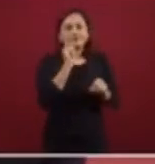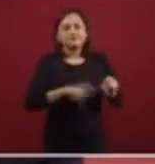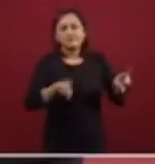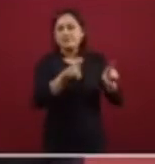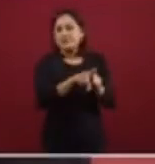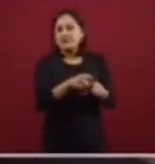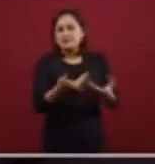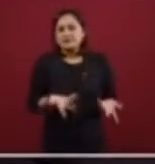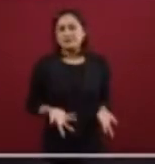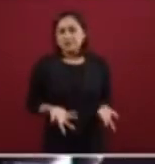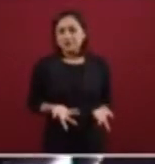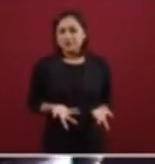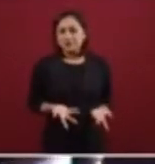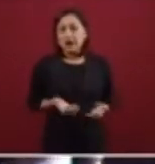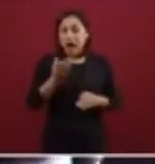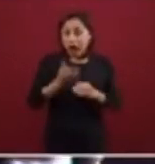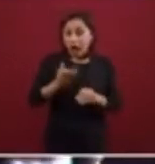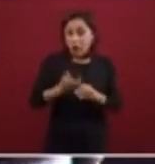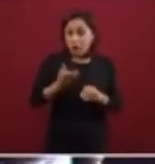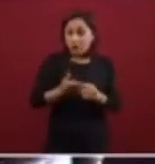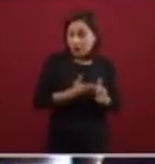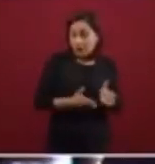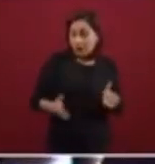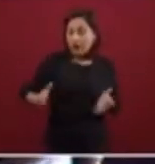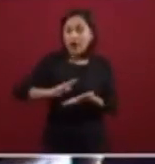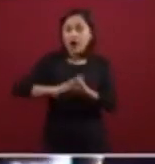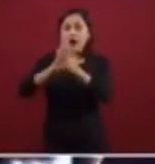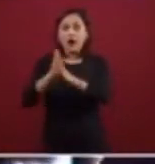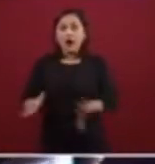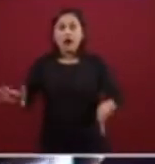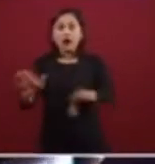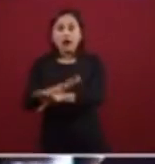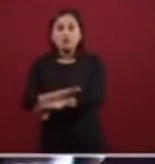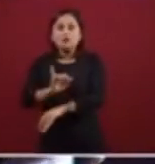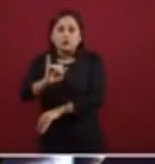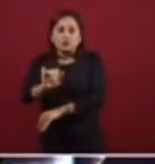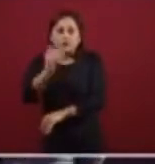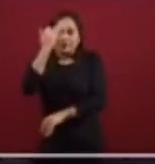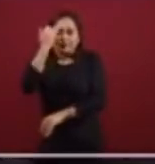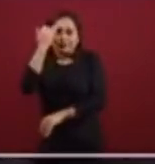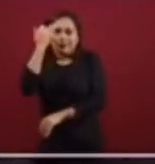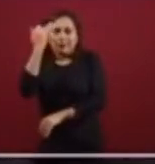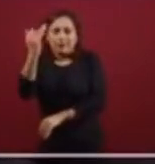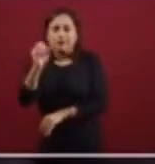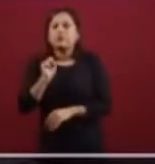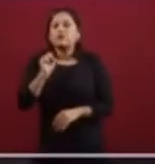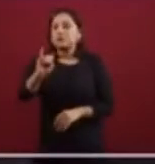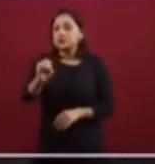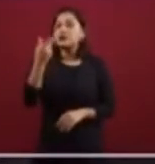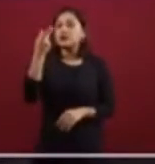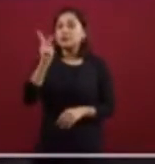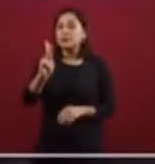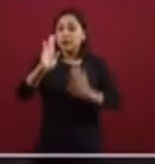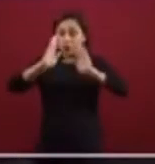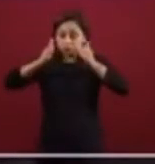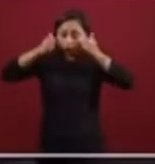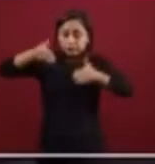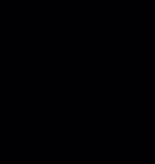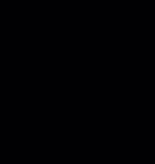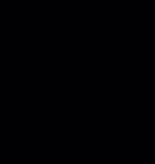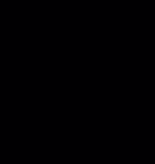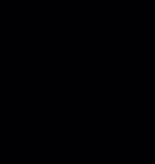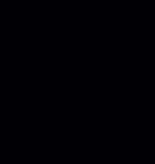nos lleva tiempo, pero es lo mejor, atender las causas.